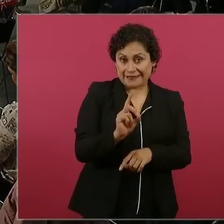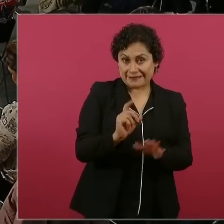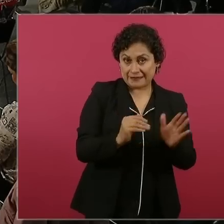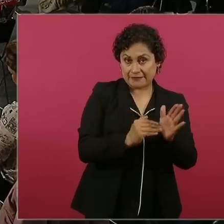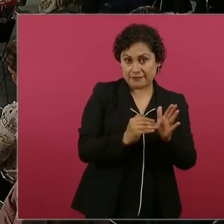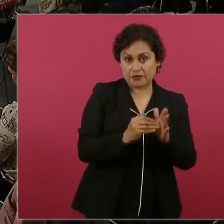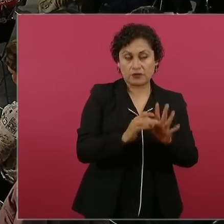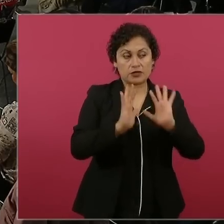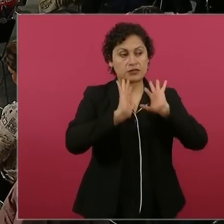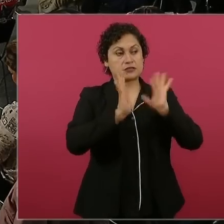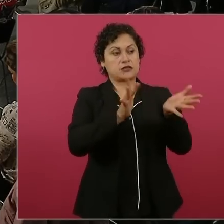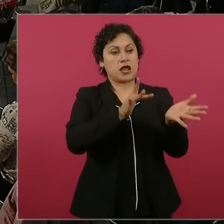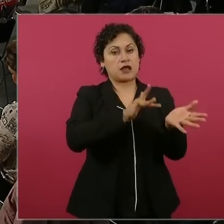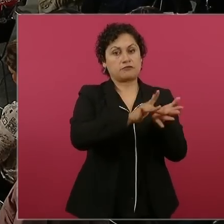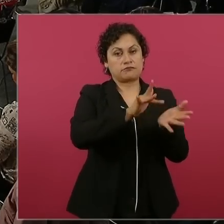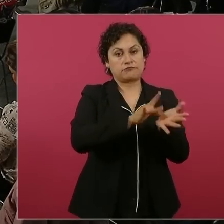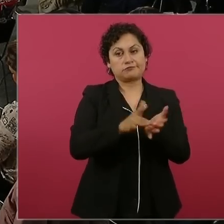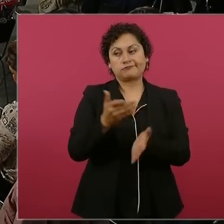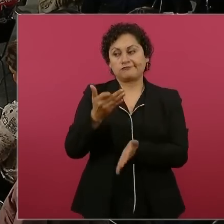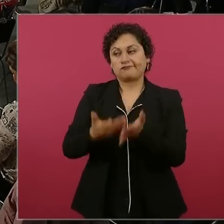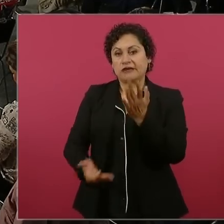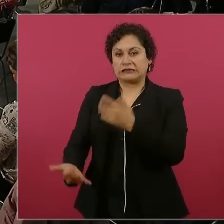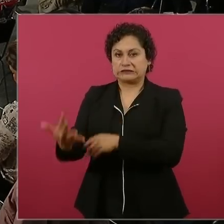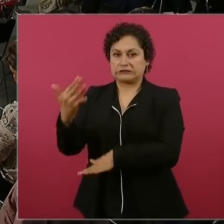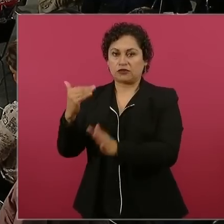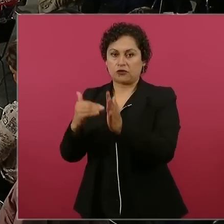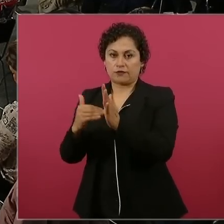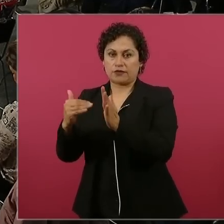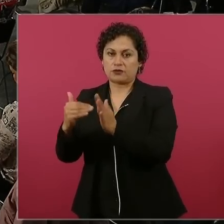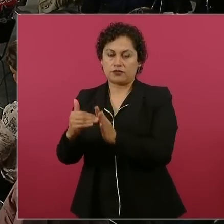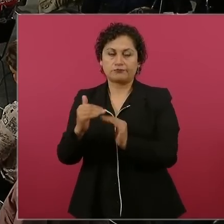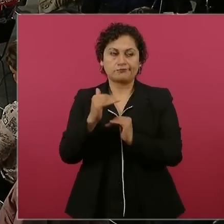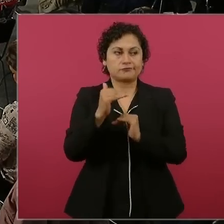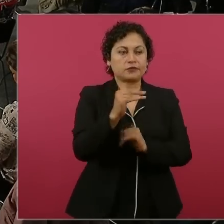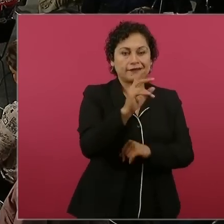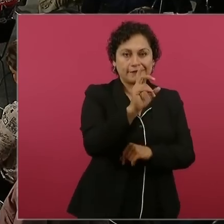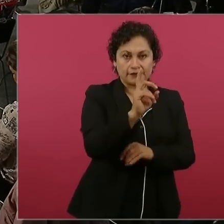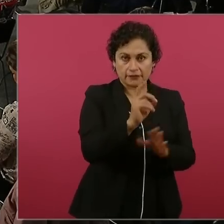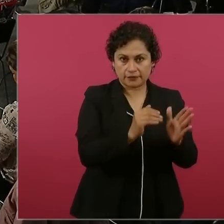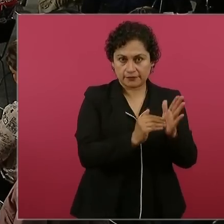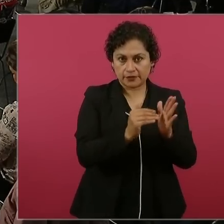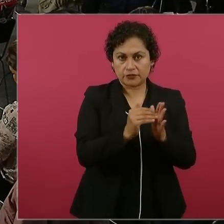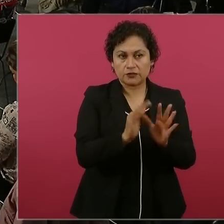O sea, nos quedan 5. O sea, llega a 30,